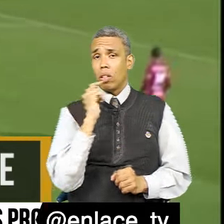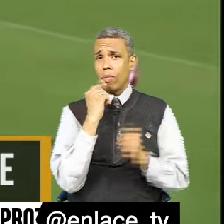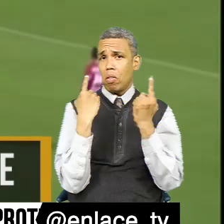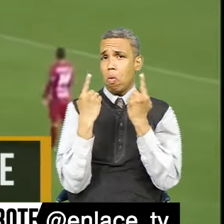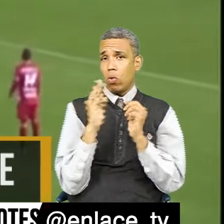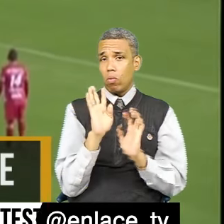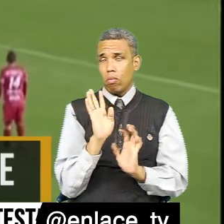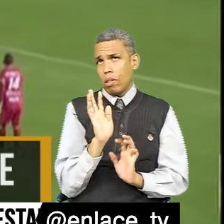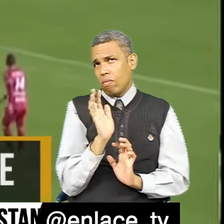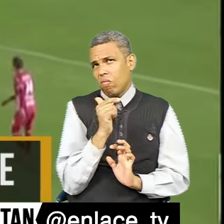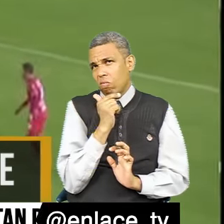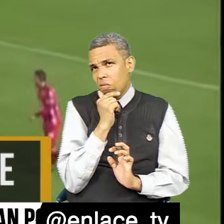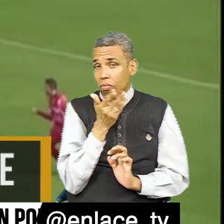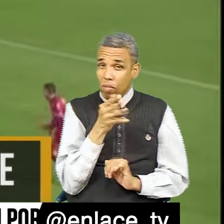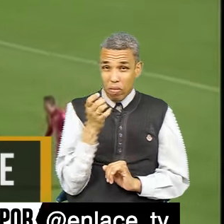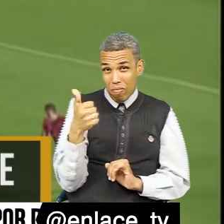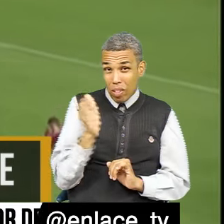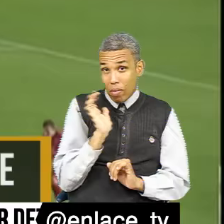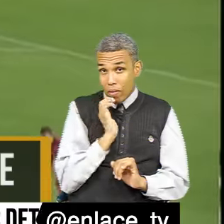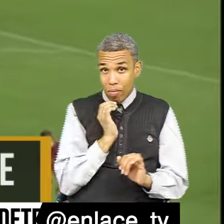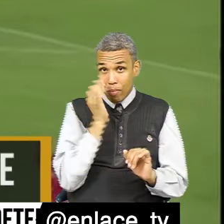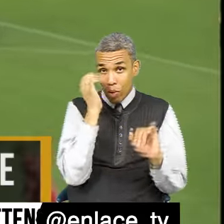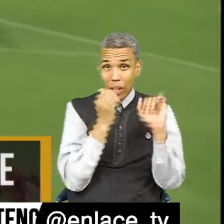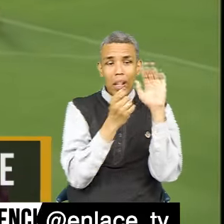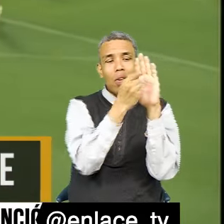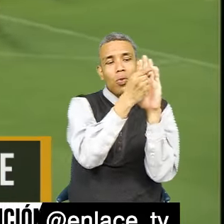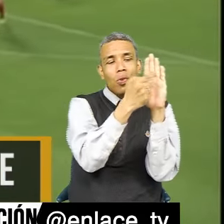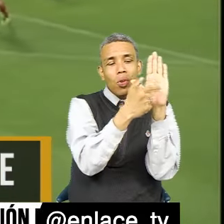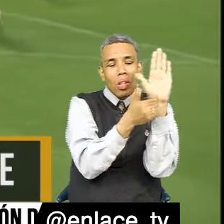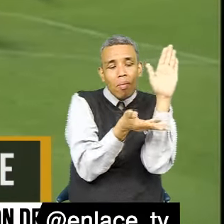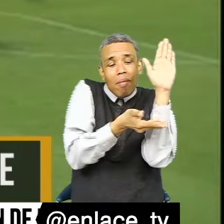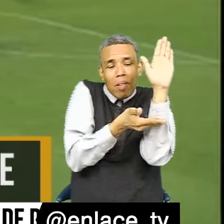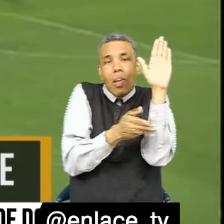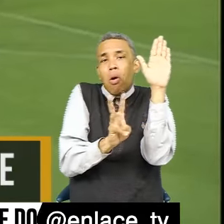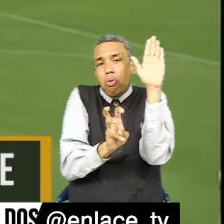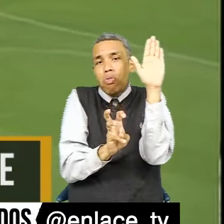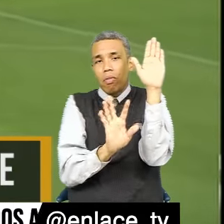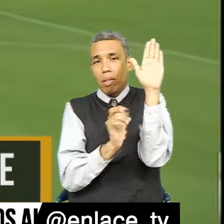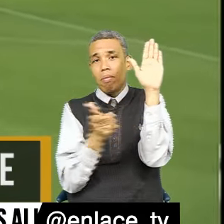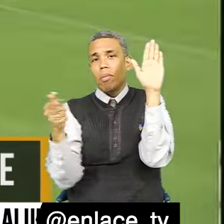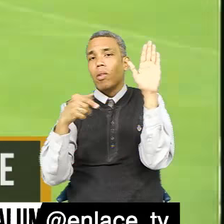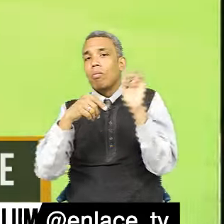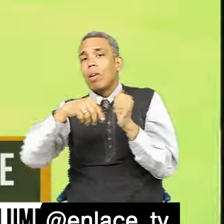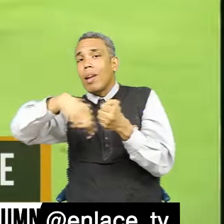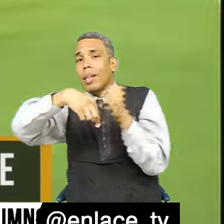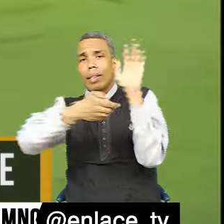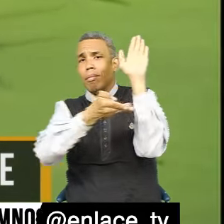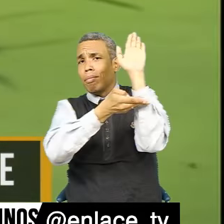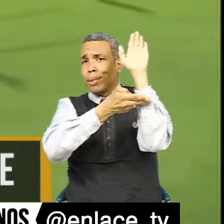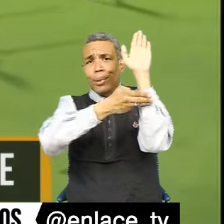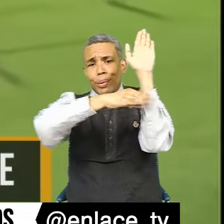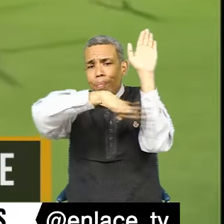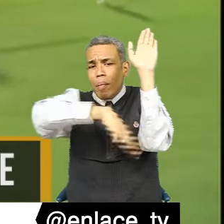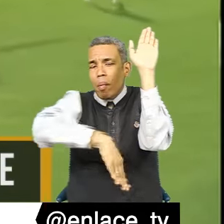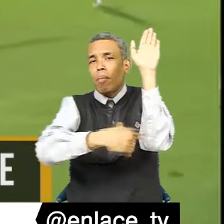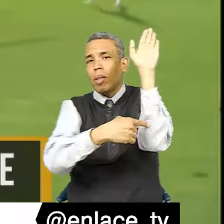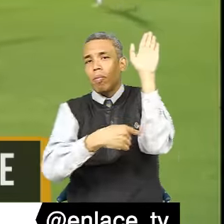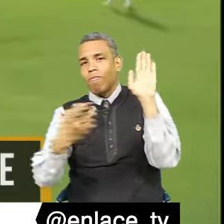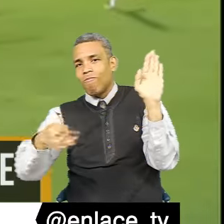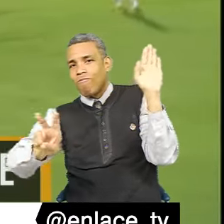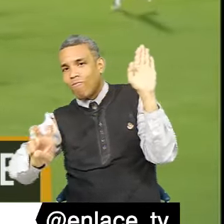profesional colombiano, mientras que Alianza Petrolera pasó al puesto número 17 con 12 puntos en la tabla de posiciones. Jugada